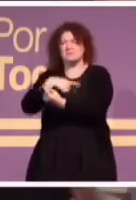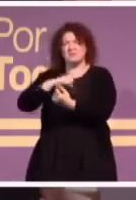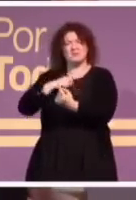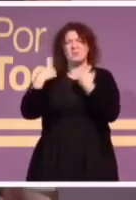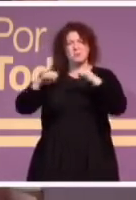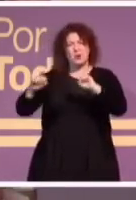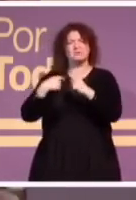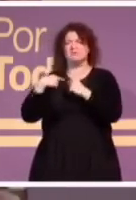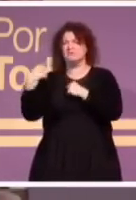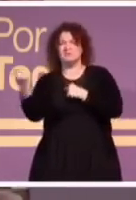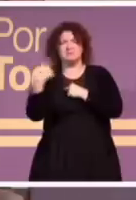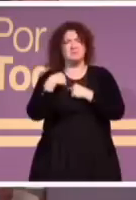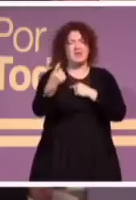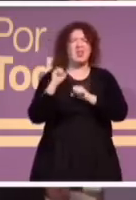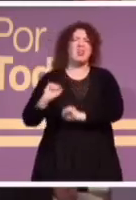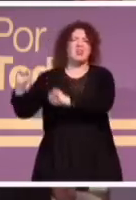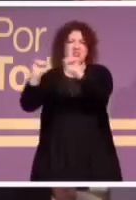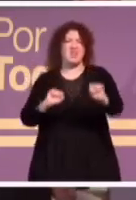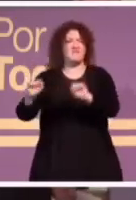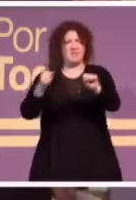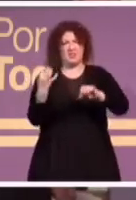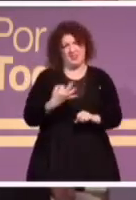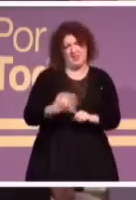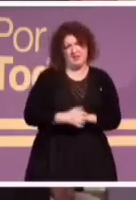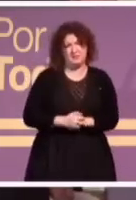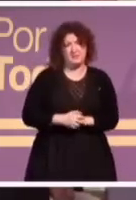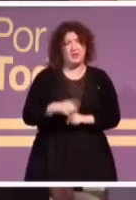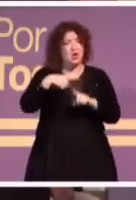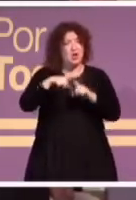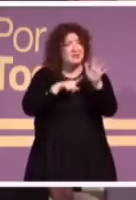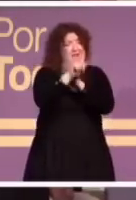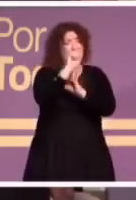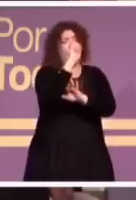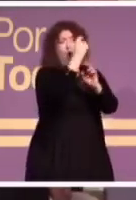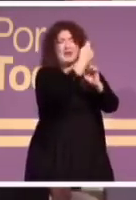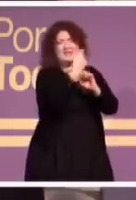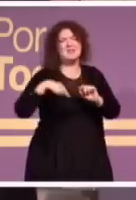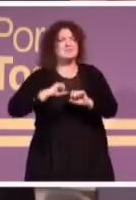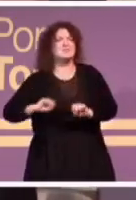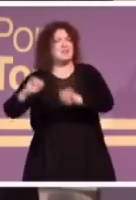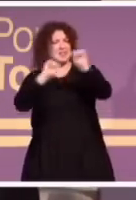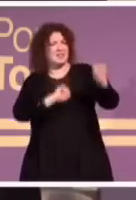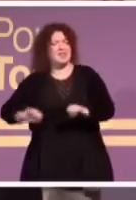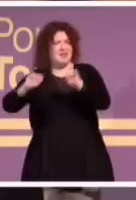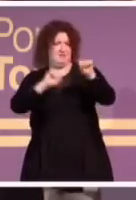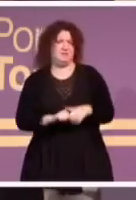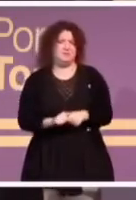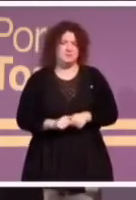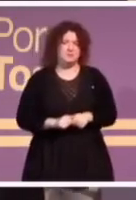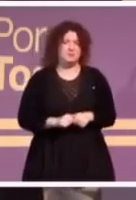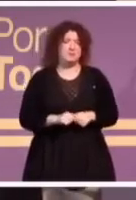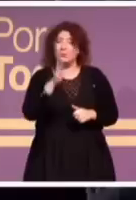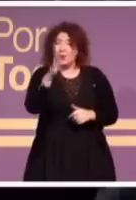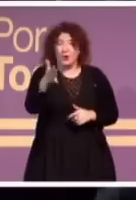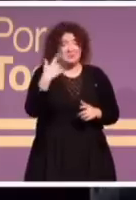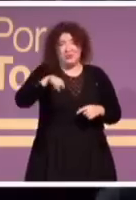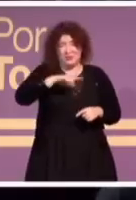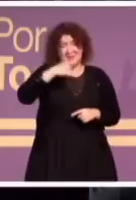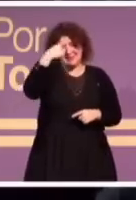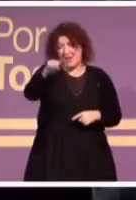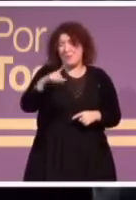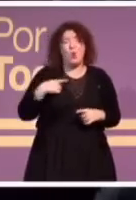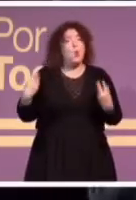unas a las otras y para defender los avances, las conquistas en derechos, porque solo juntas, solo